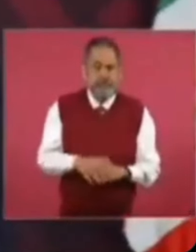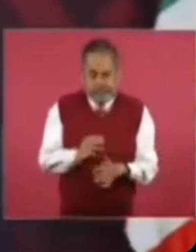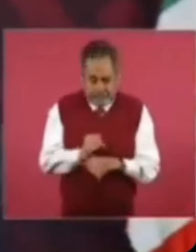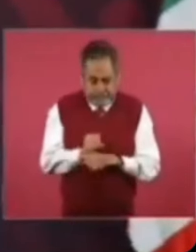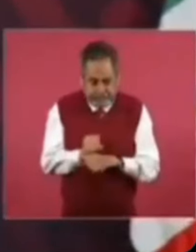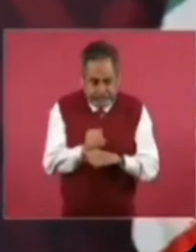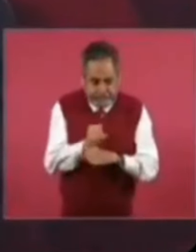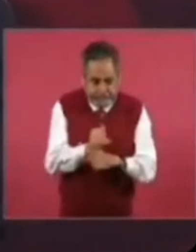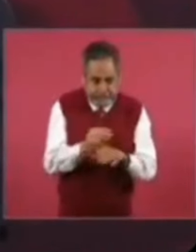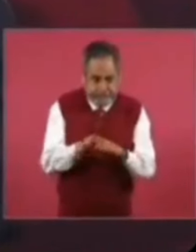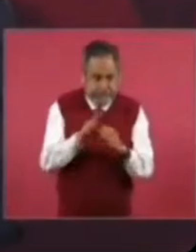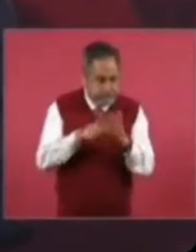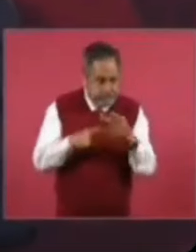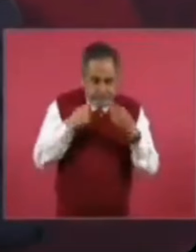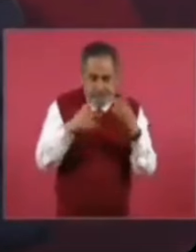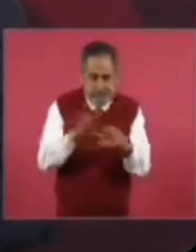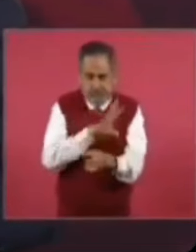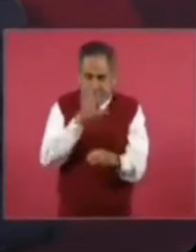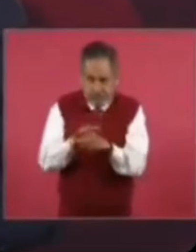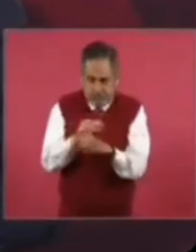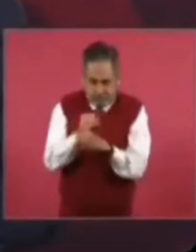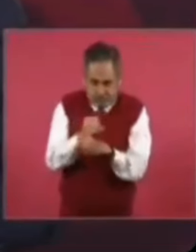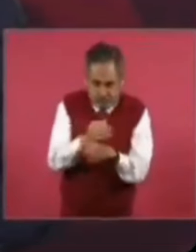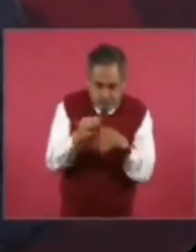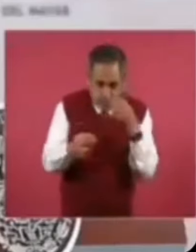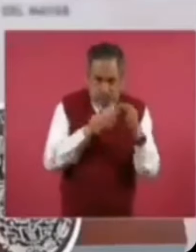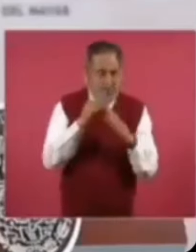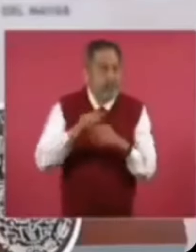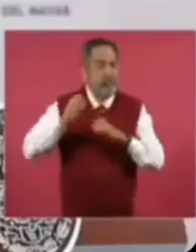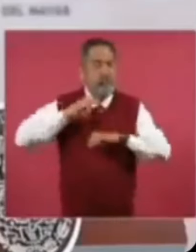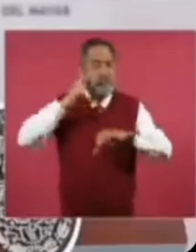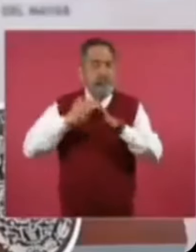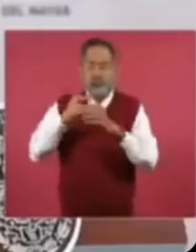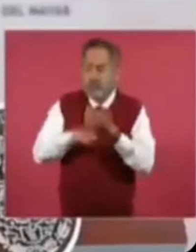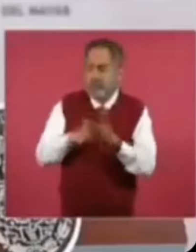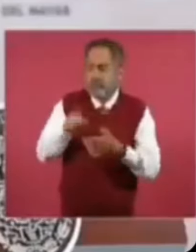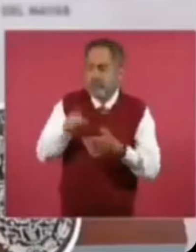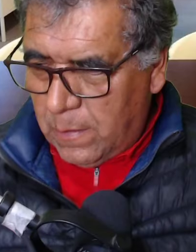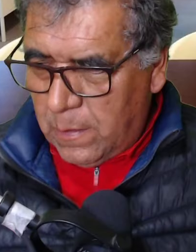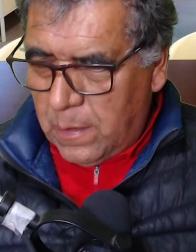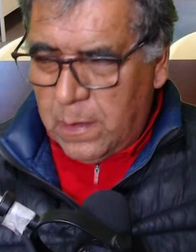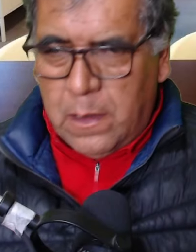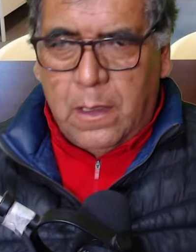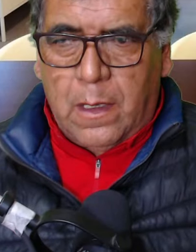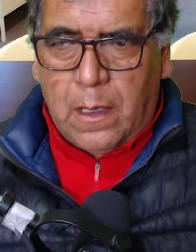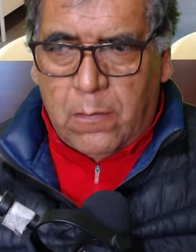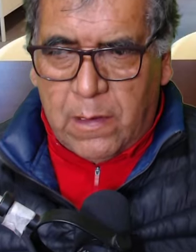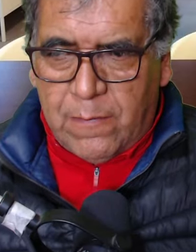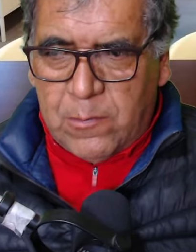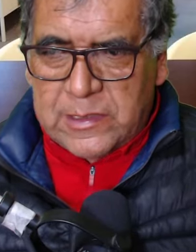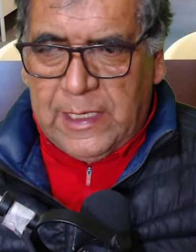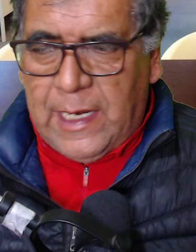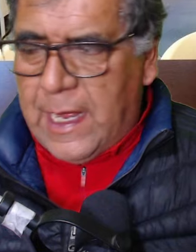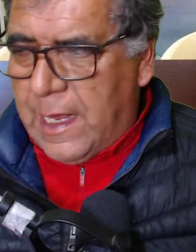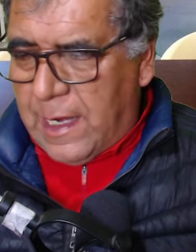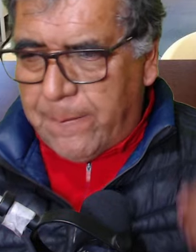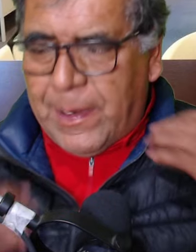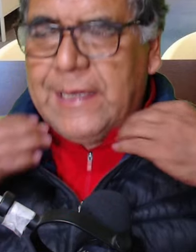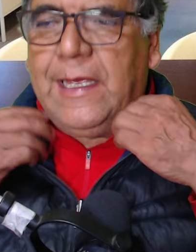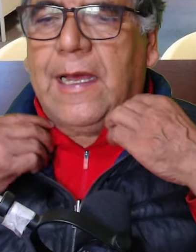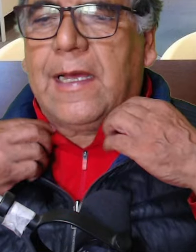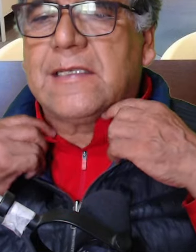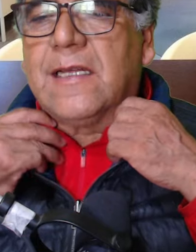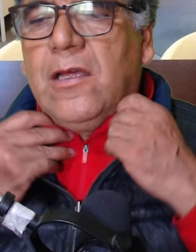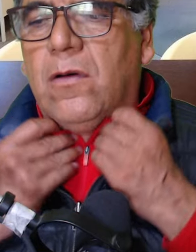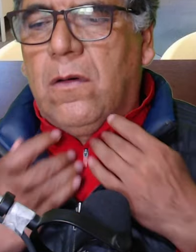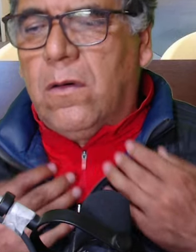la investigación completa, está a cargo de la Fiscalía. Ahora vamos a ir a la